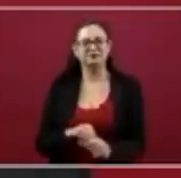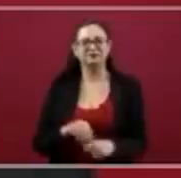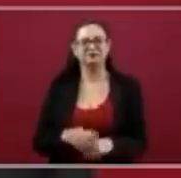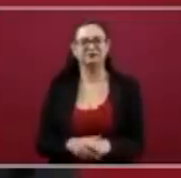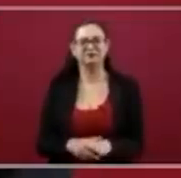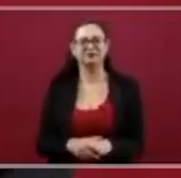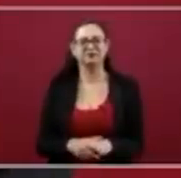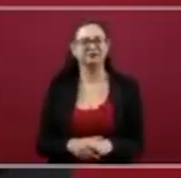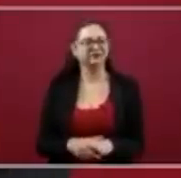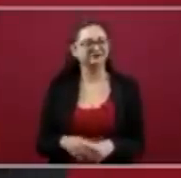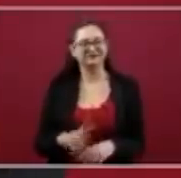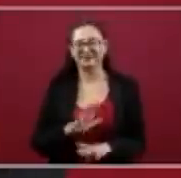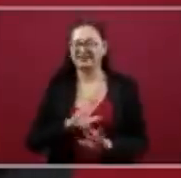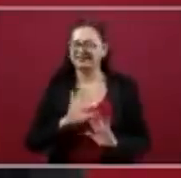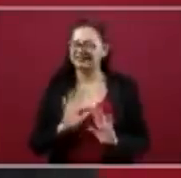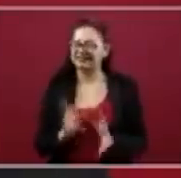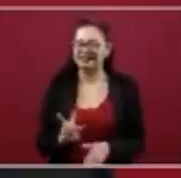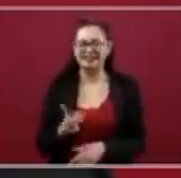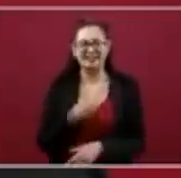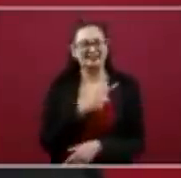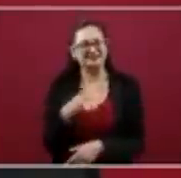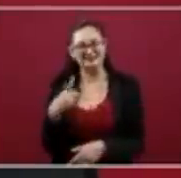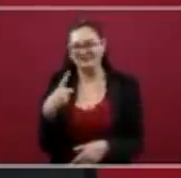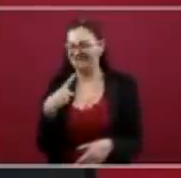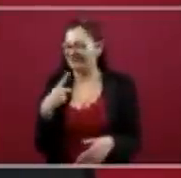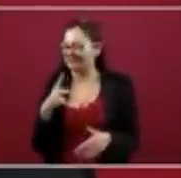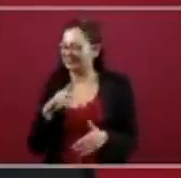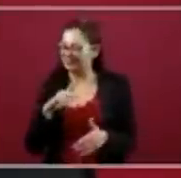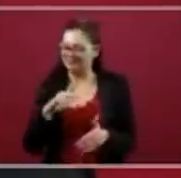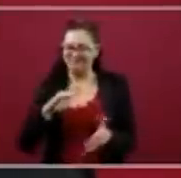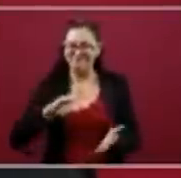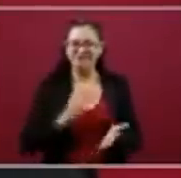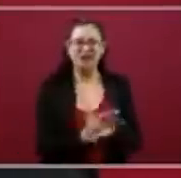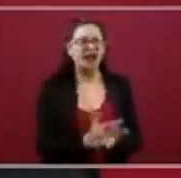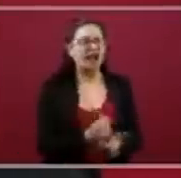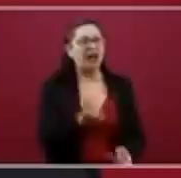Es que todavía hay quienes la están defendiendo.